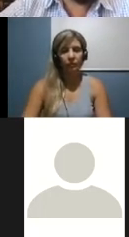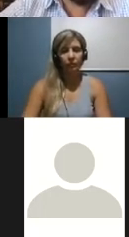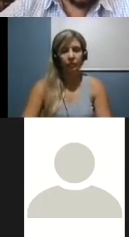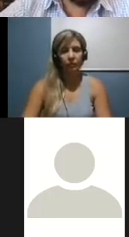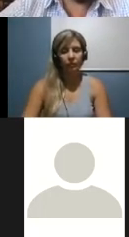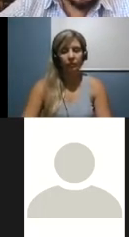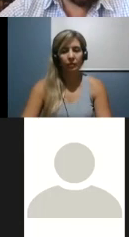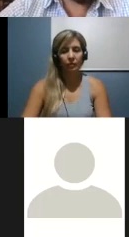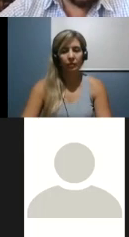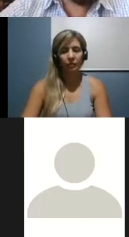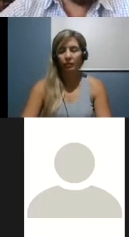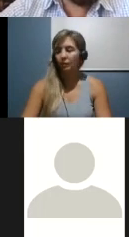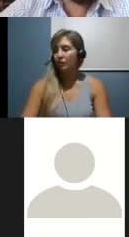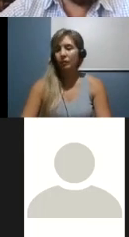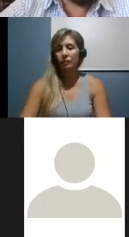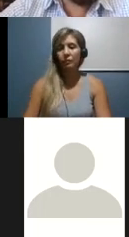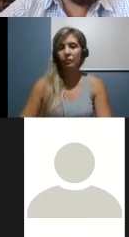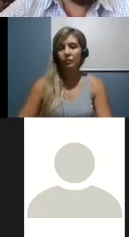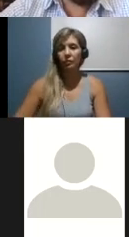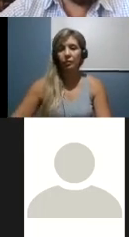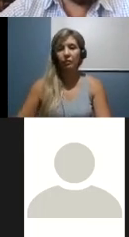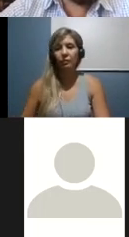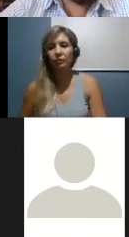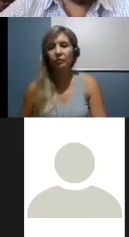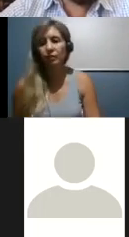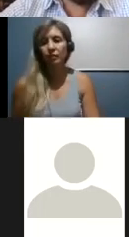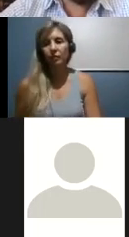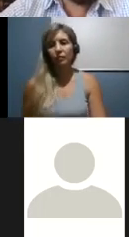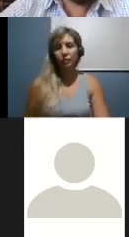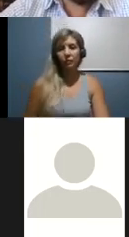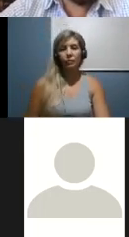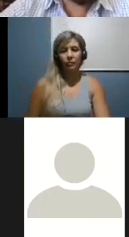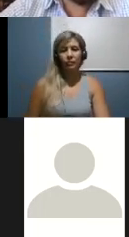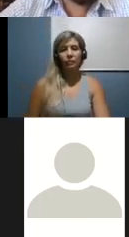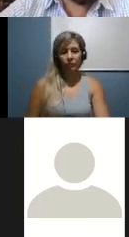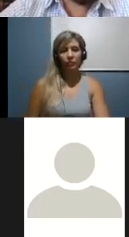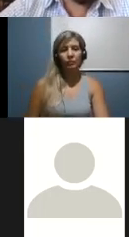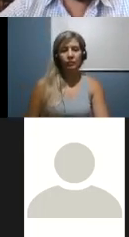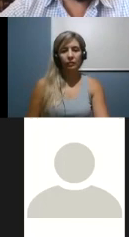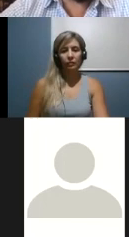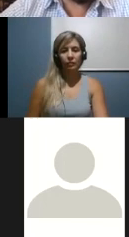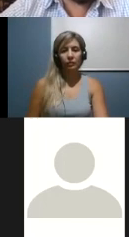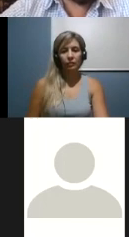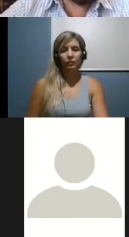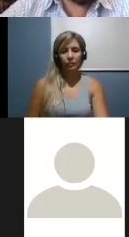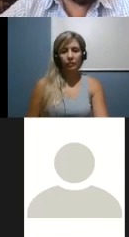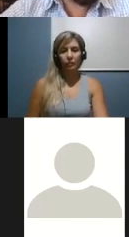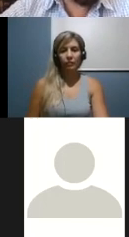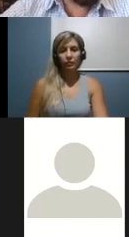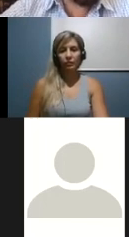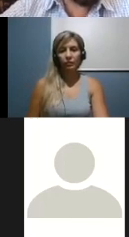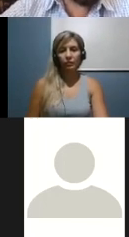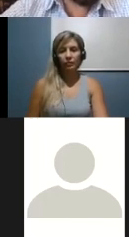virtualidad. Sin embargo, para todos ha implicado un cambio de mindset, un cambio de modelo mental, un cambio de paradigma. Que yo cambie